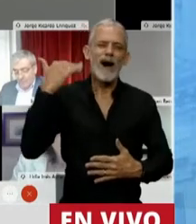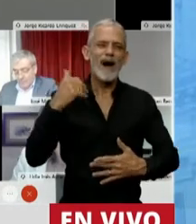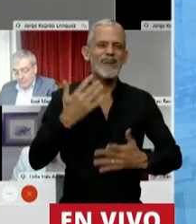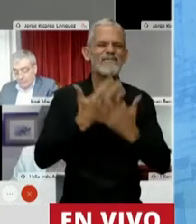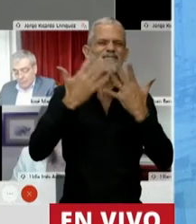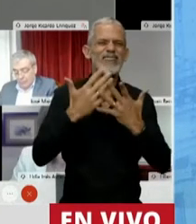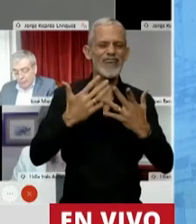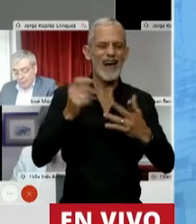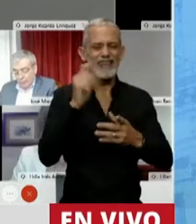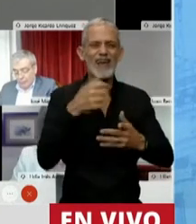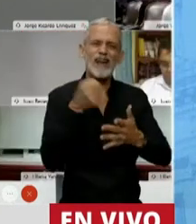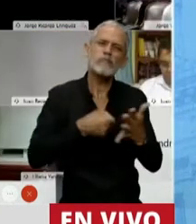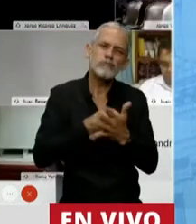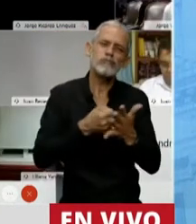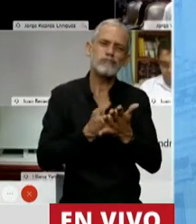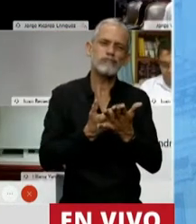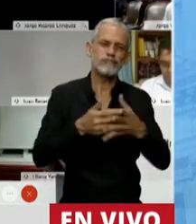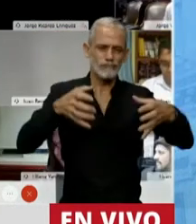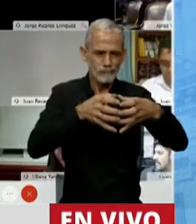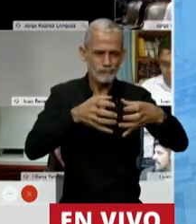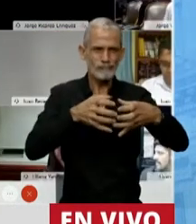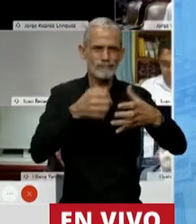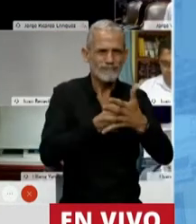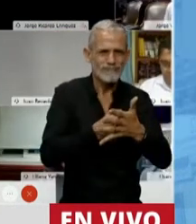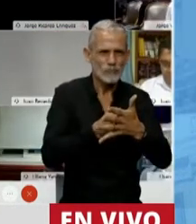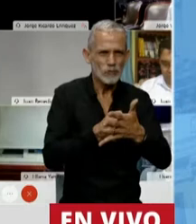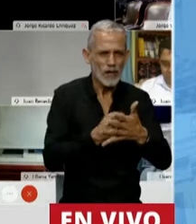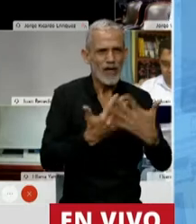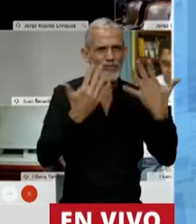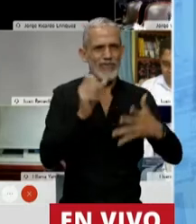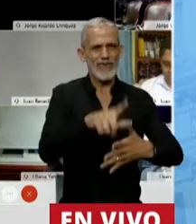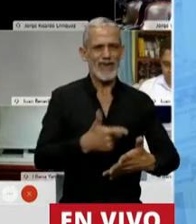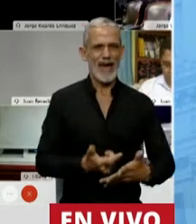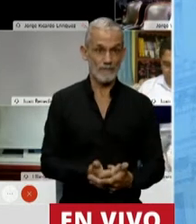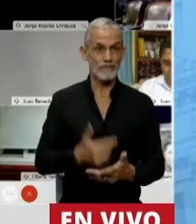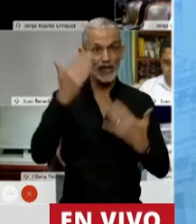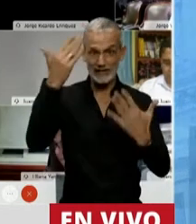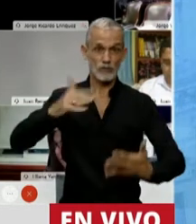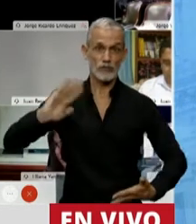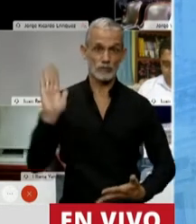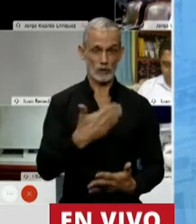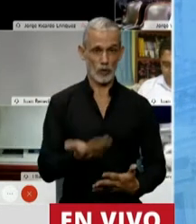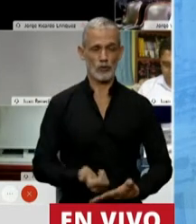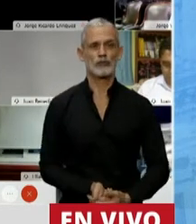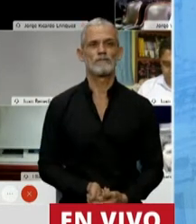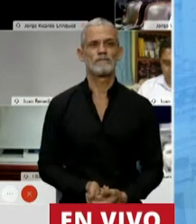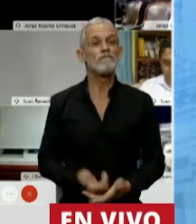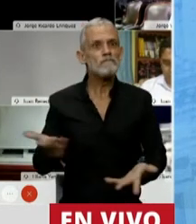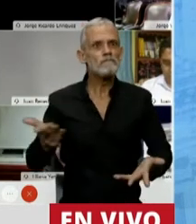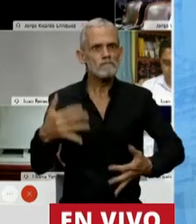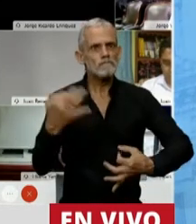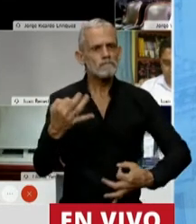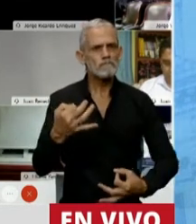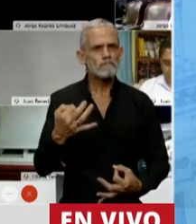del militante, el día de las militancias. Por supuesto, saludamos a todos. Si bien es cierto, esto